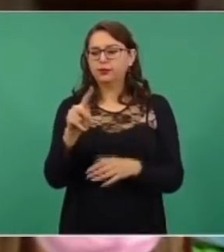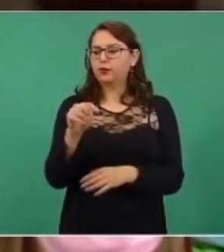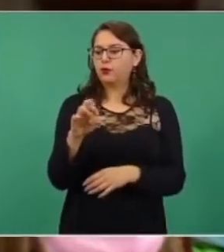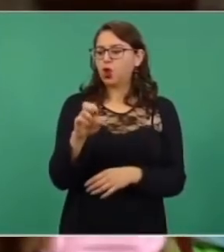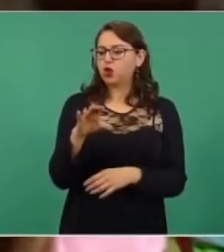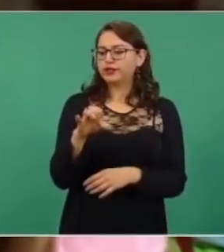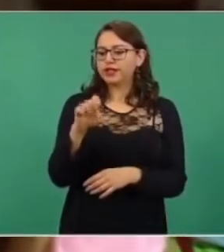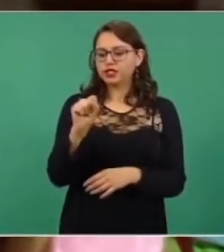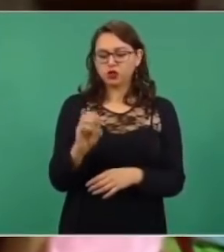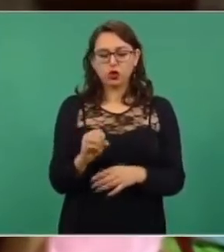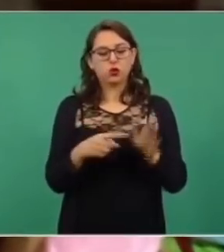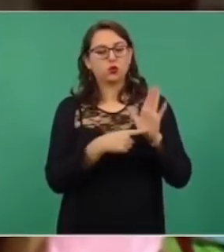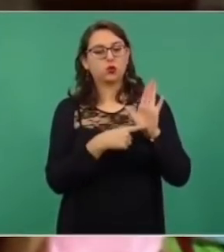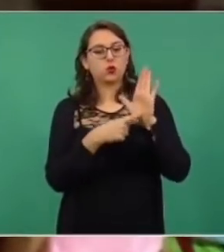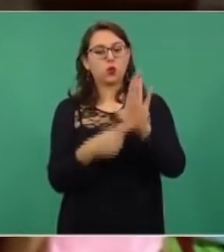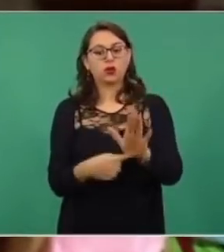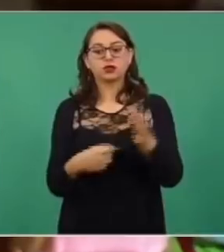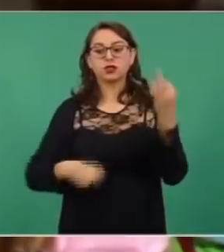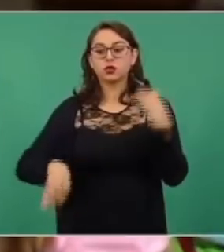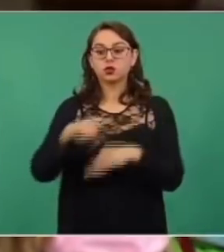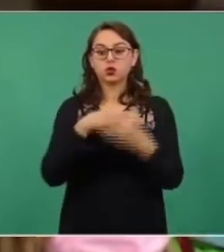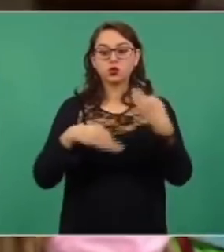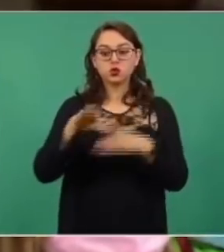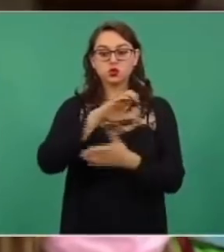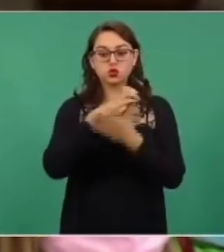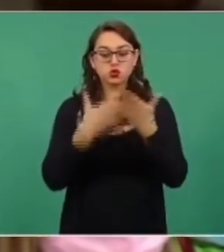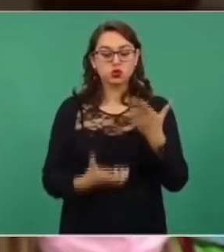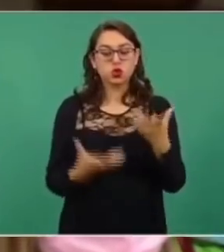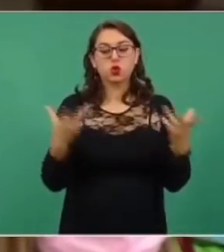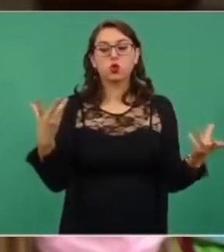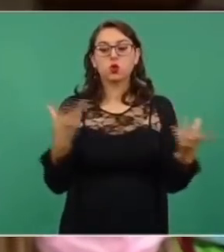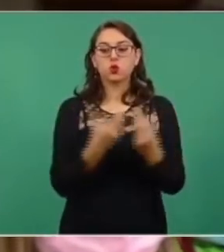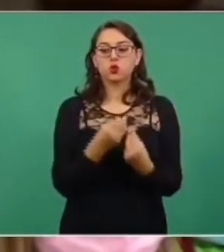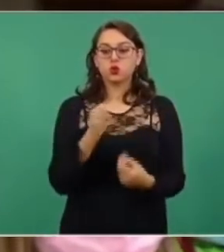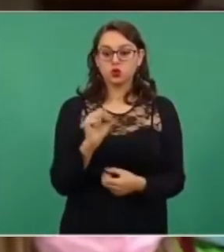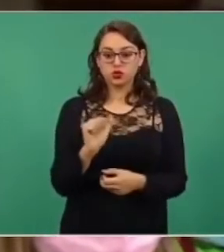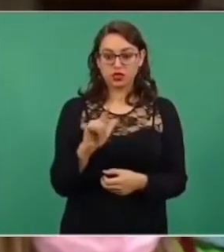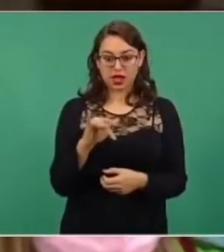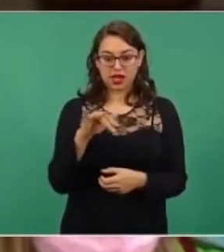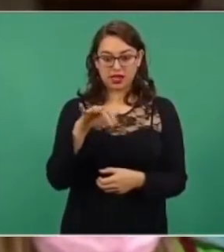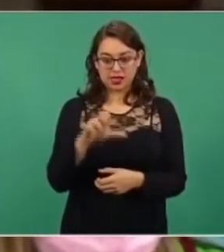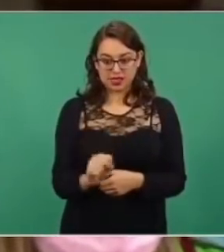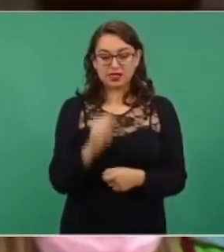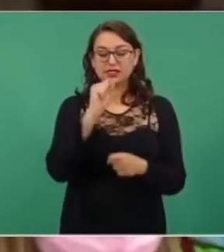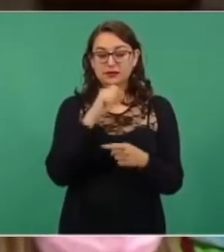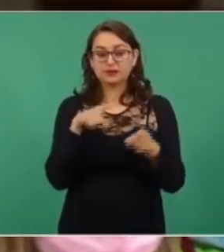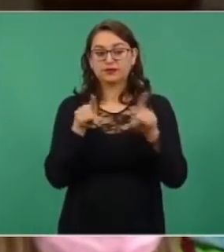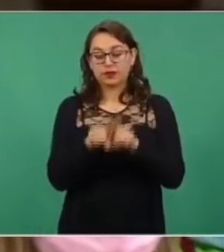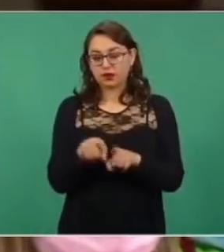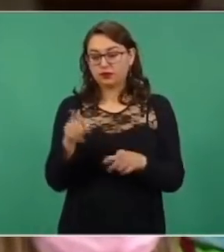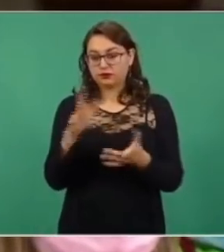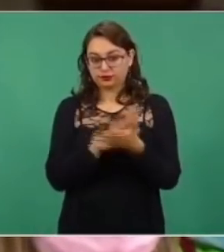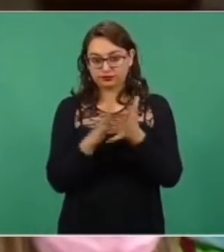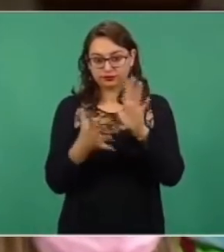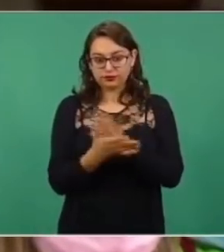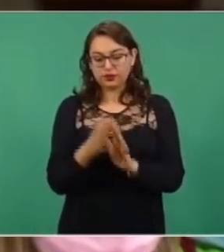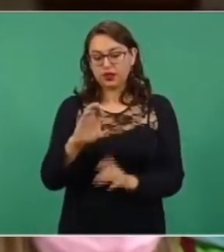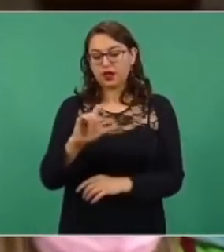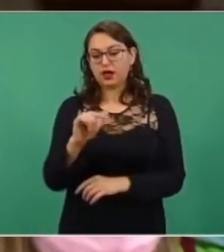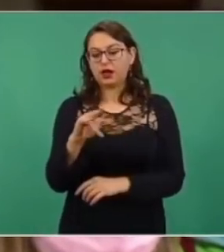estos contratos de Salinas de Gortari con Claudio X y